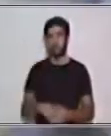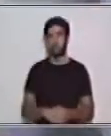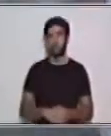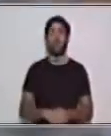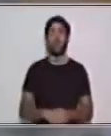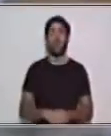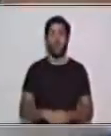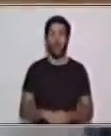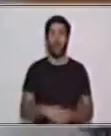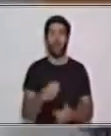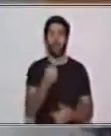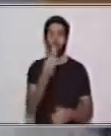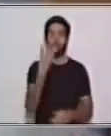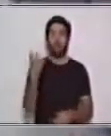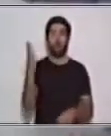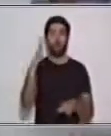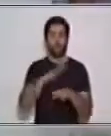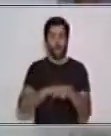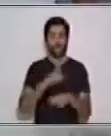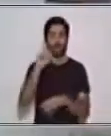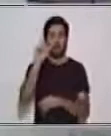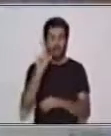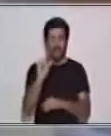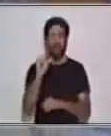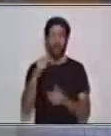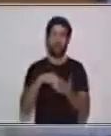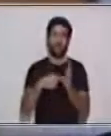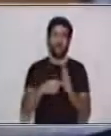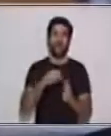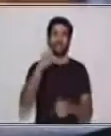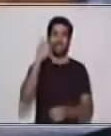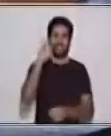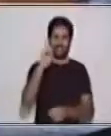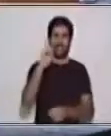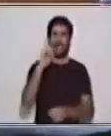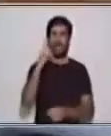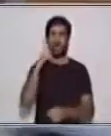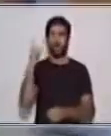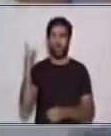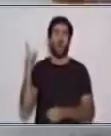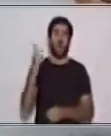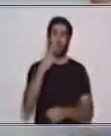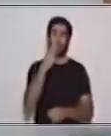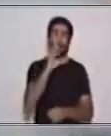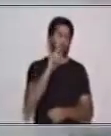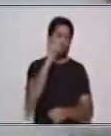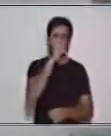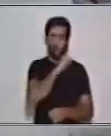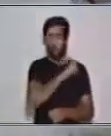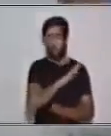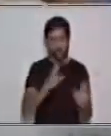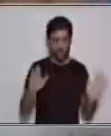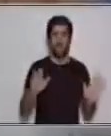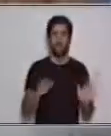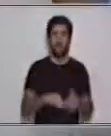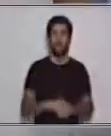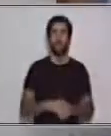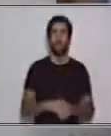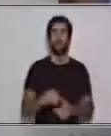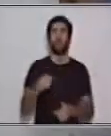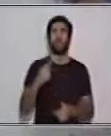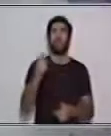Nuestro dato menor es el 0, que va a representar que no tienen hermanos. ¿Cuántas